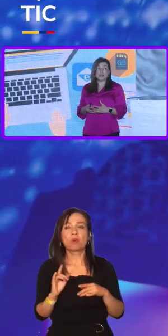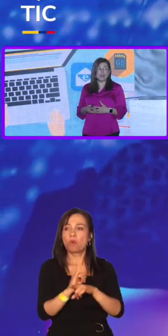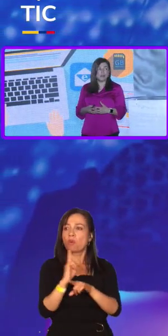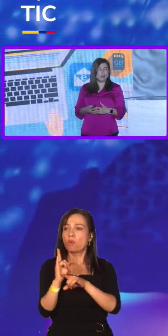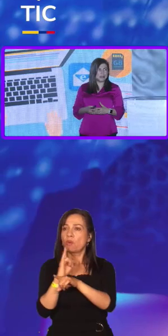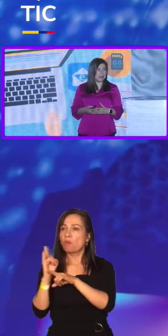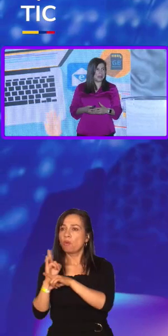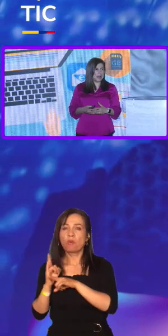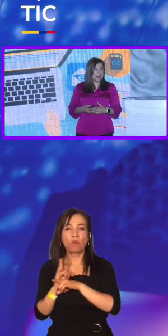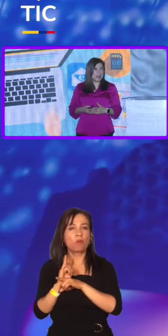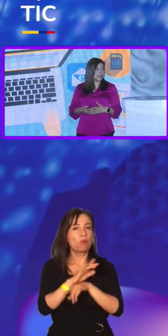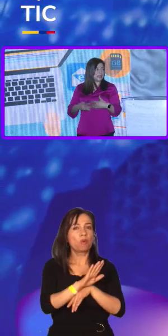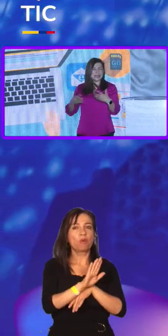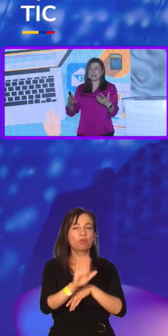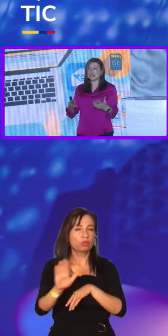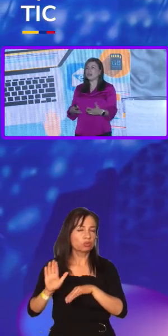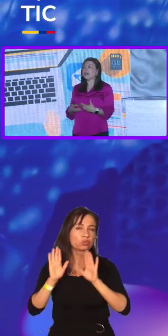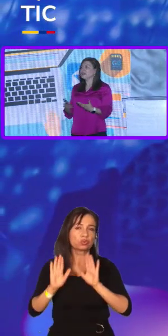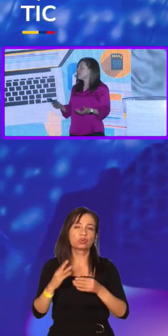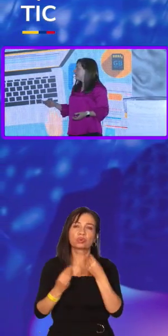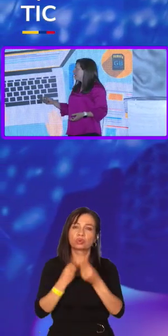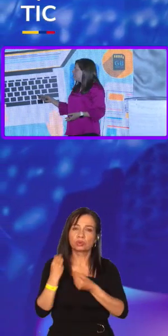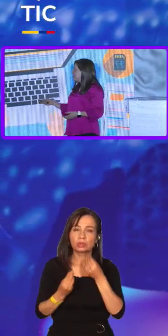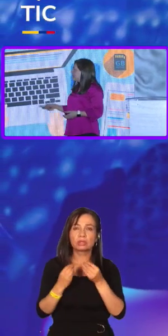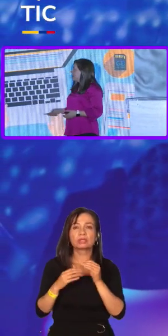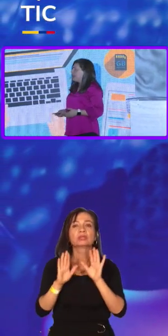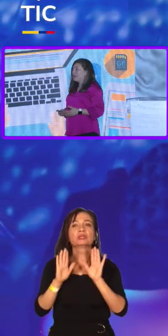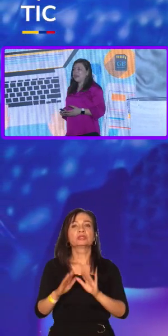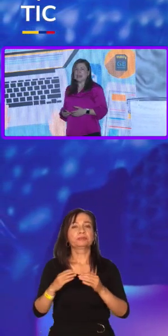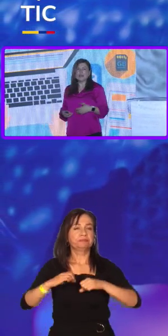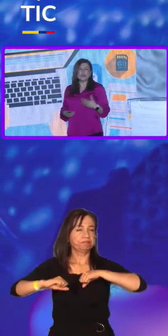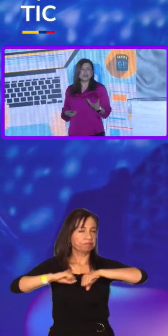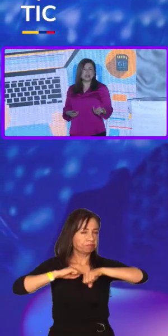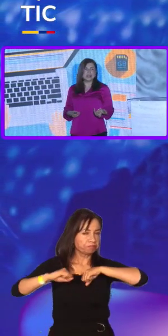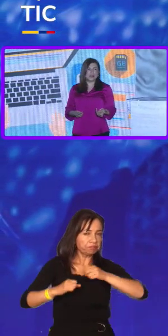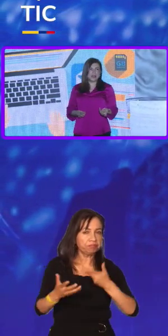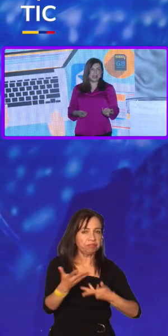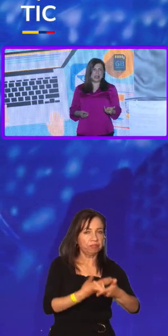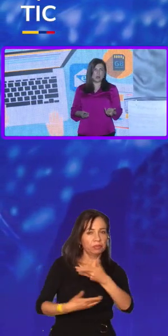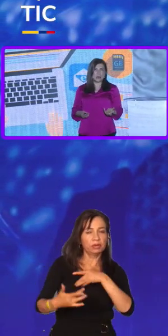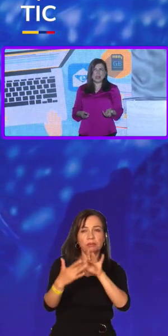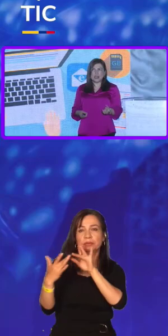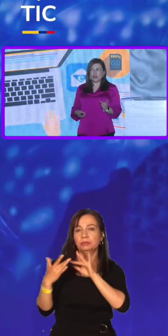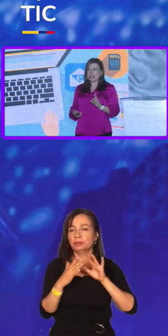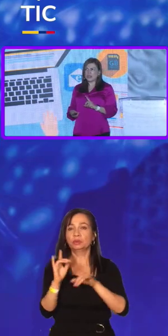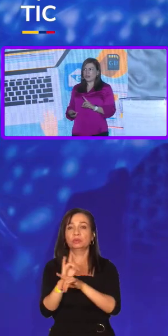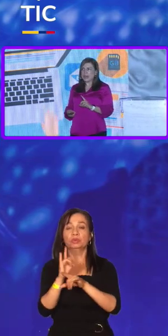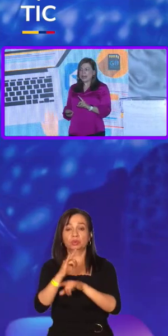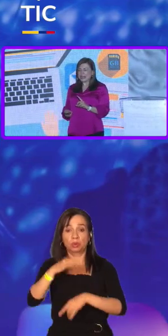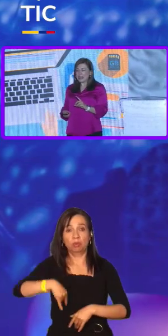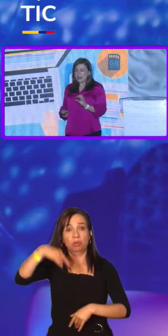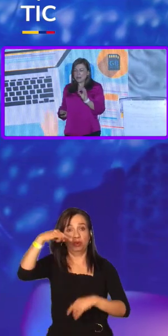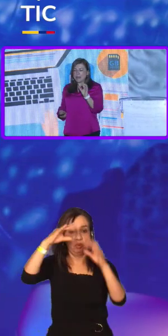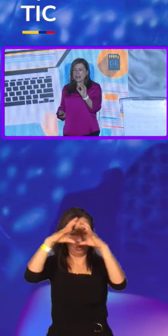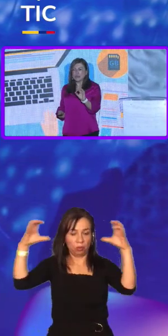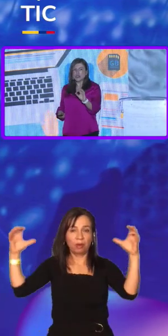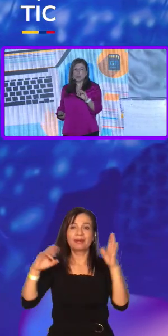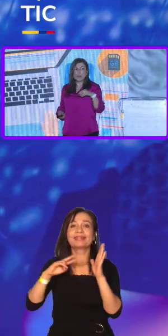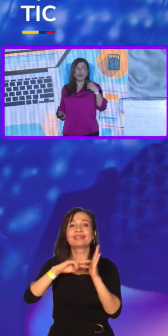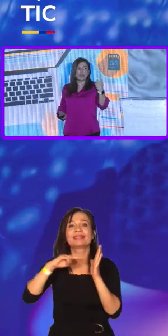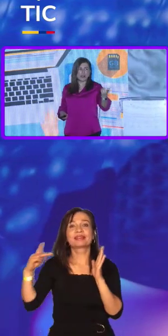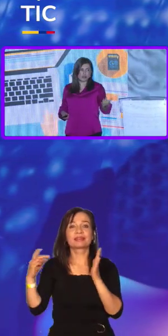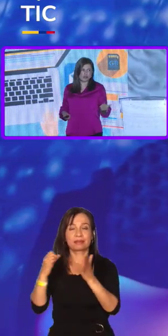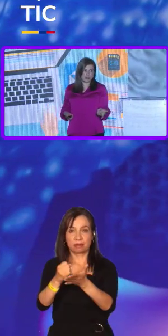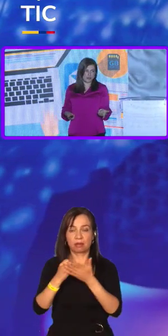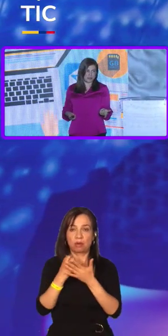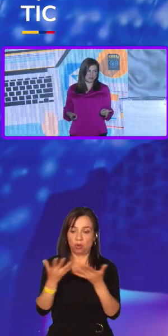nos ayuda también a fomentar la estandarización y la interoperabilidad, y el uso de tecnología en la nube nos ayuda a que